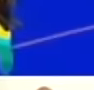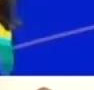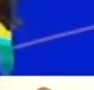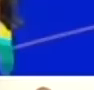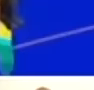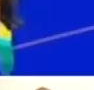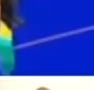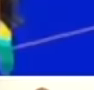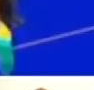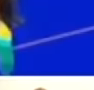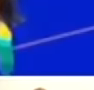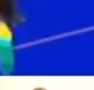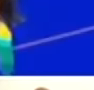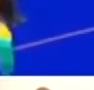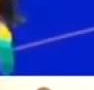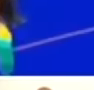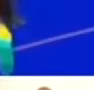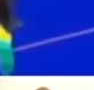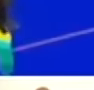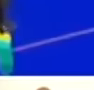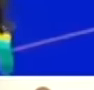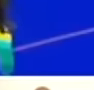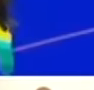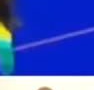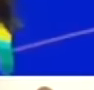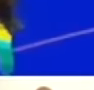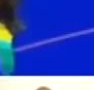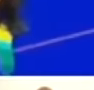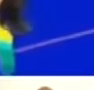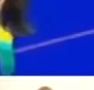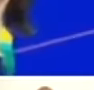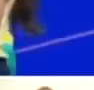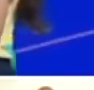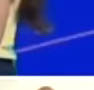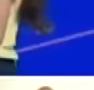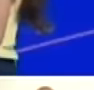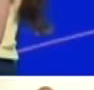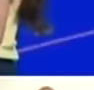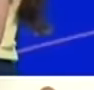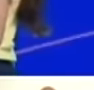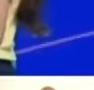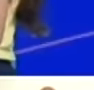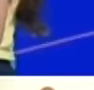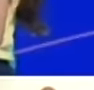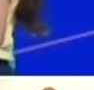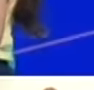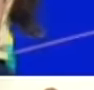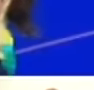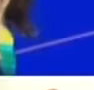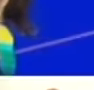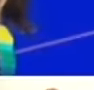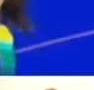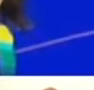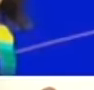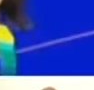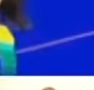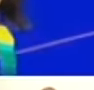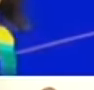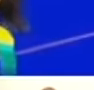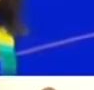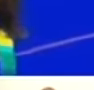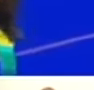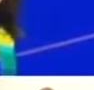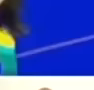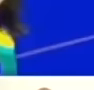siempre. ¿Qué estás estudiando? Yo ahorita estoy estudiando quinto grado, mi presidente. Quinto grado, qué belleza. Yo le quiero pedir